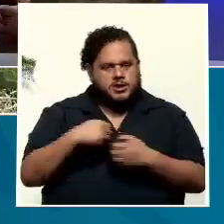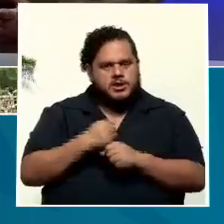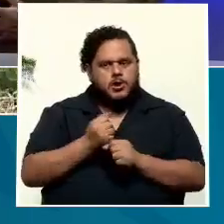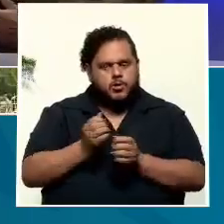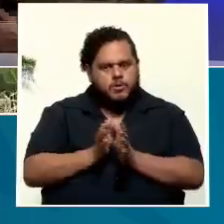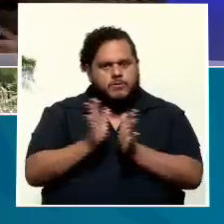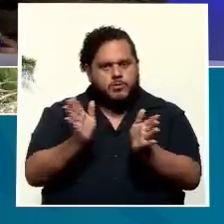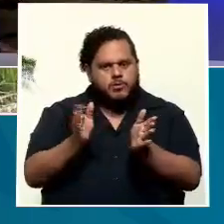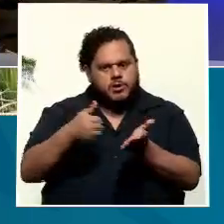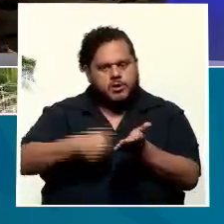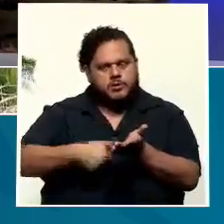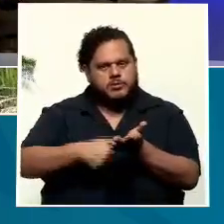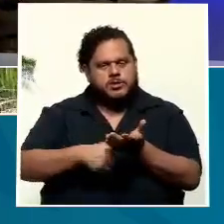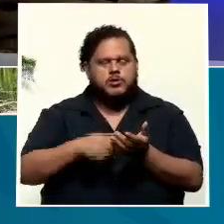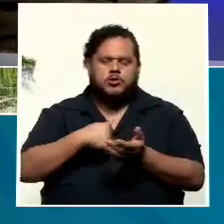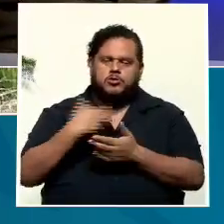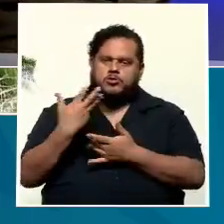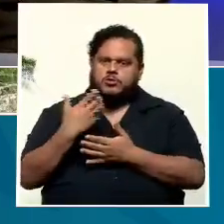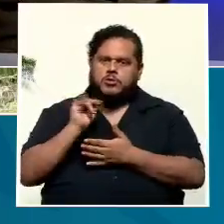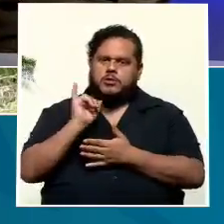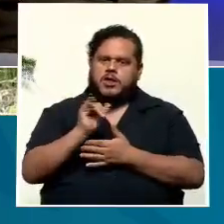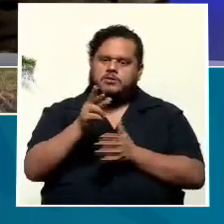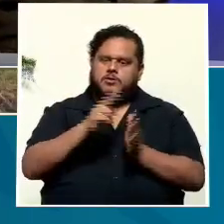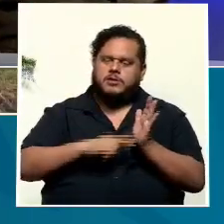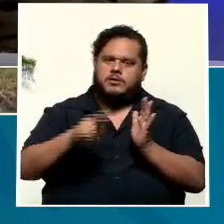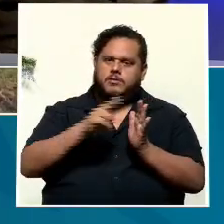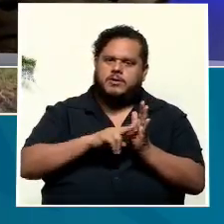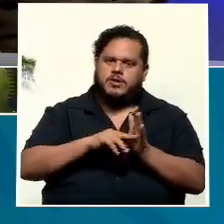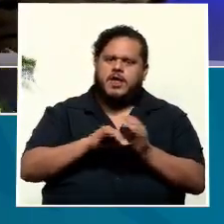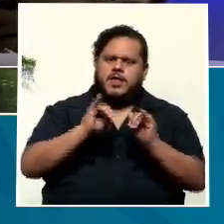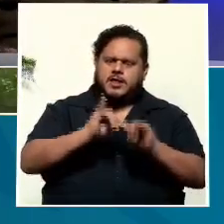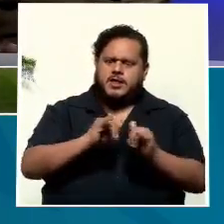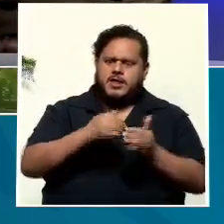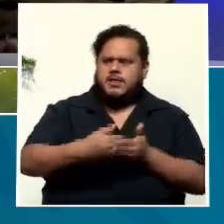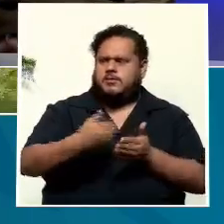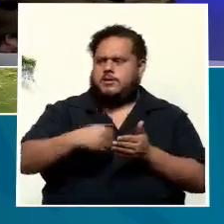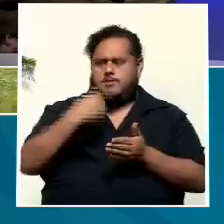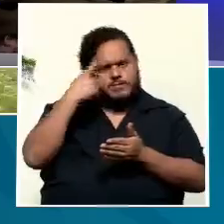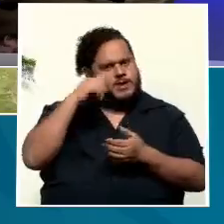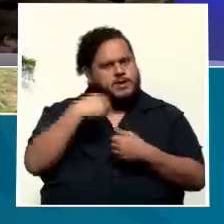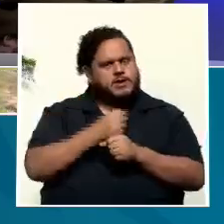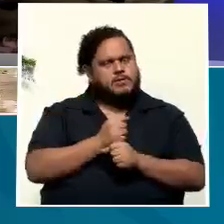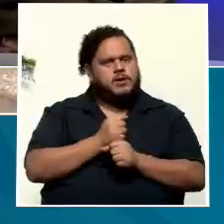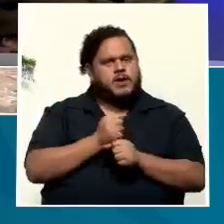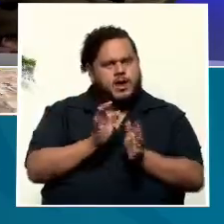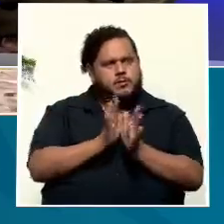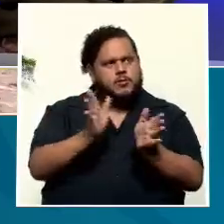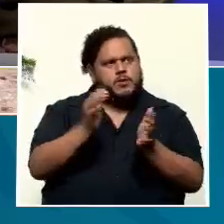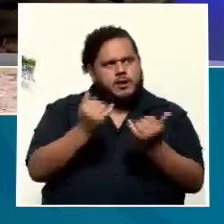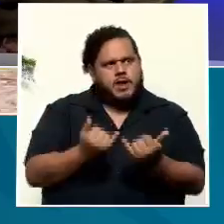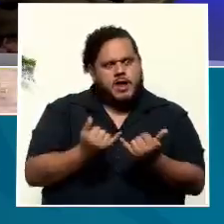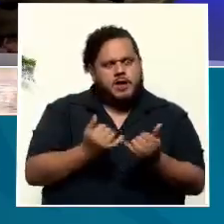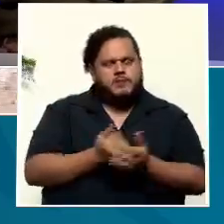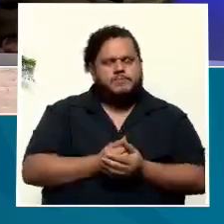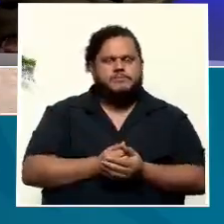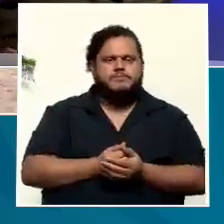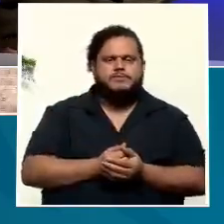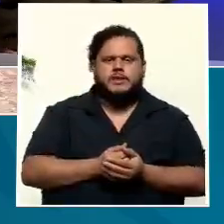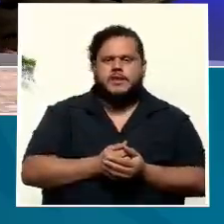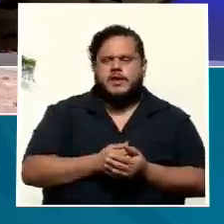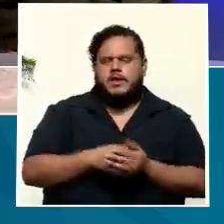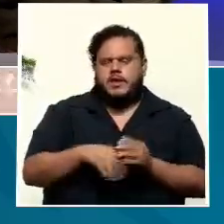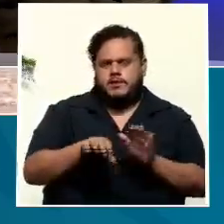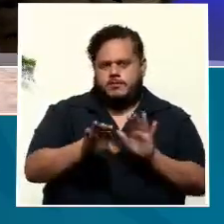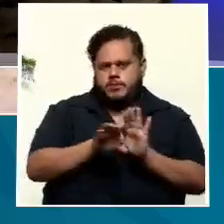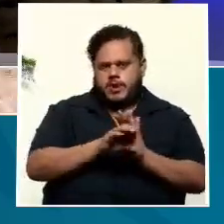esperaría, digamos, que eso se repita y quede como precedente para que lo hagan público también en esta ocasión. En el caso del cemento